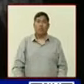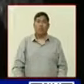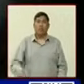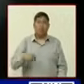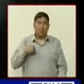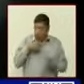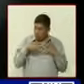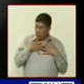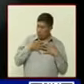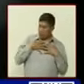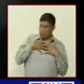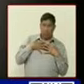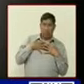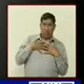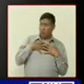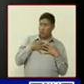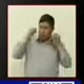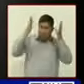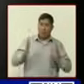Nos hemos asustado.